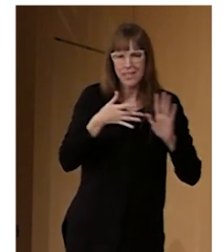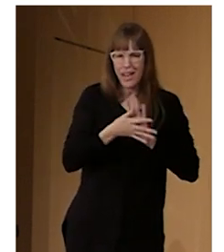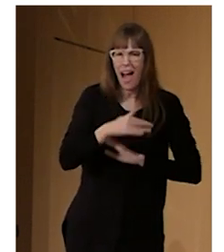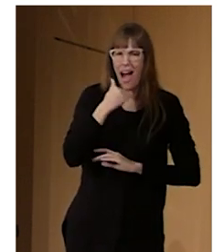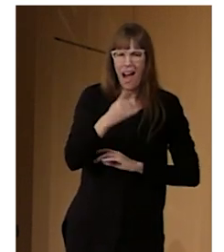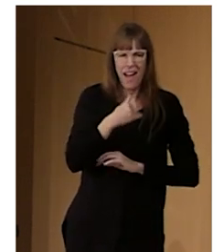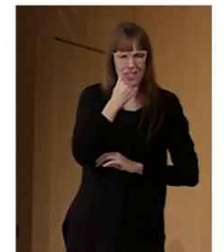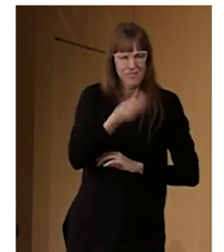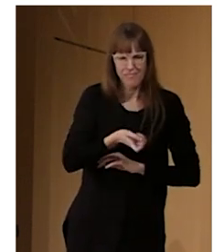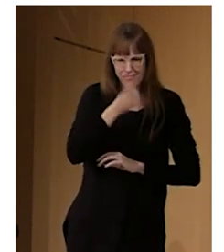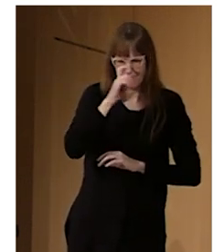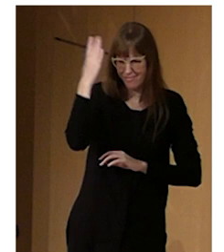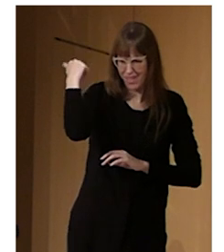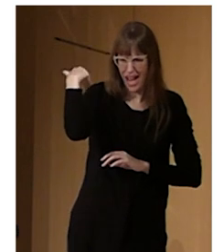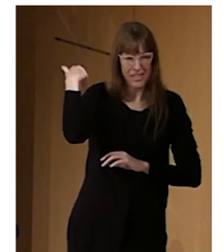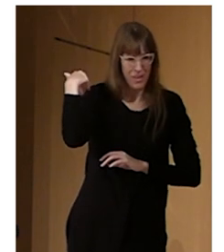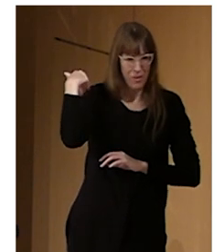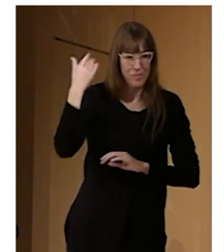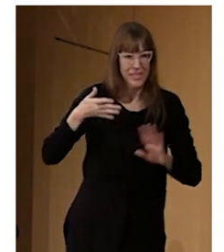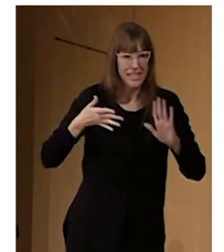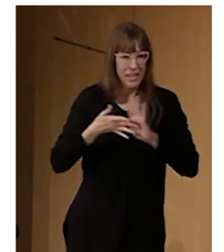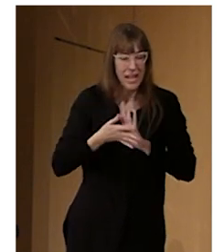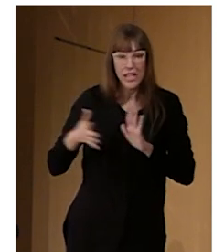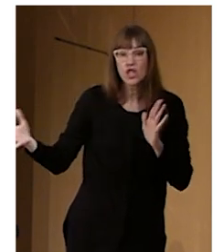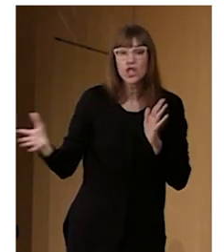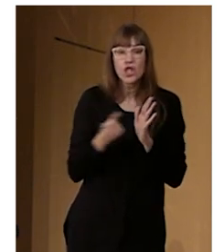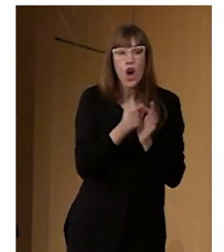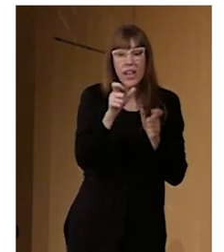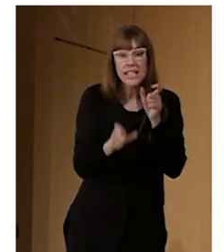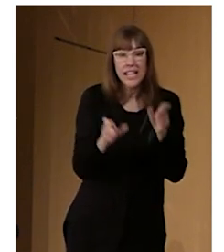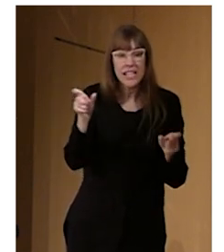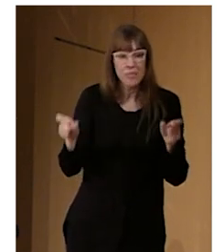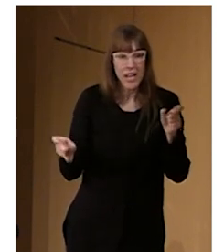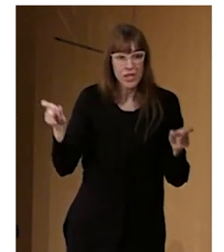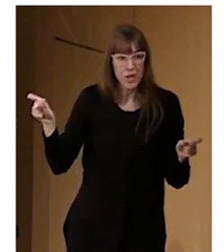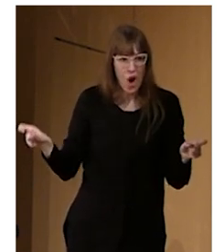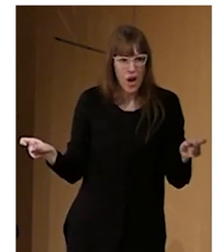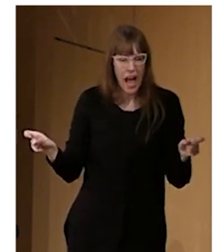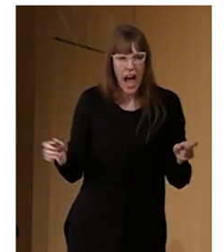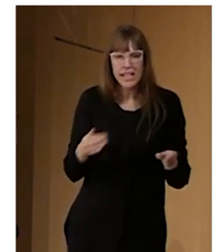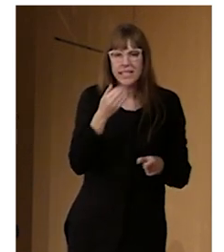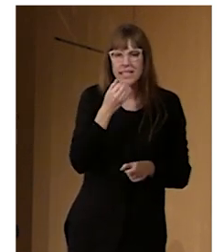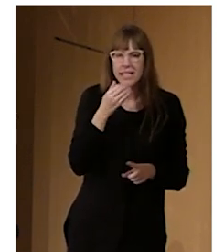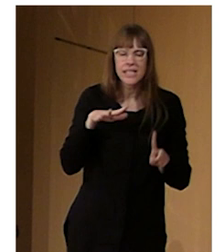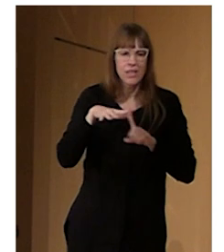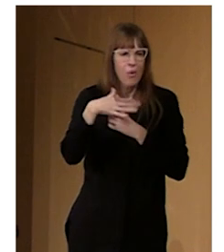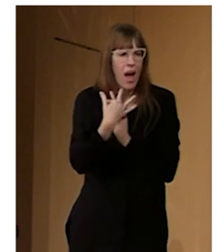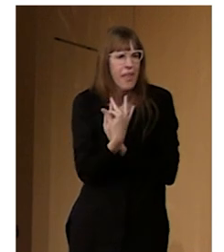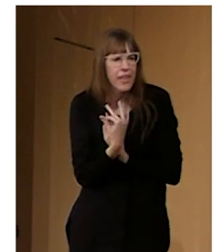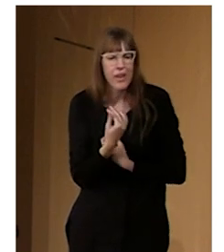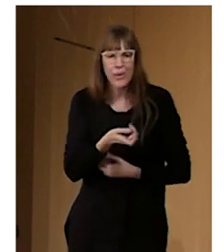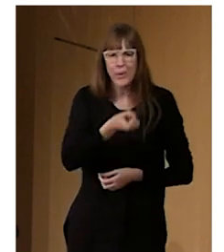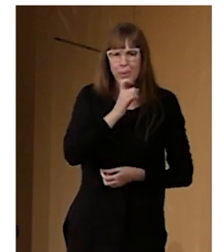capacidad yo creo universal que tenemos todas las personas pues de afrontar al fin al final situaciones complejas